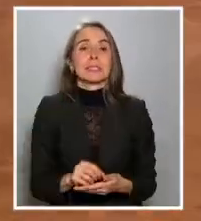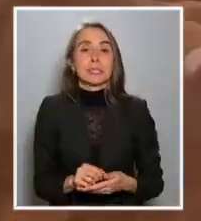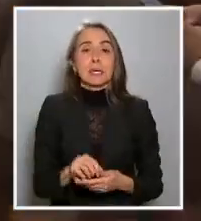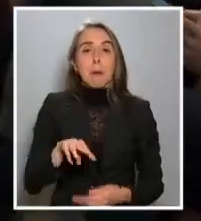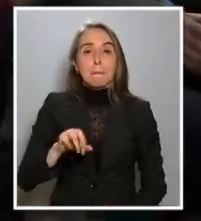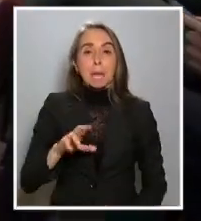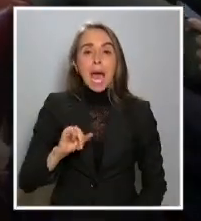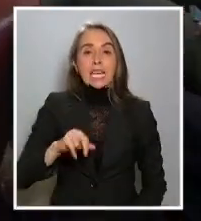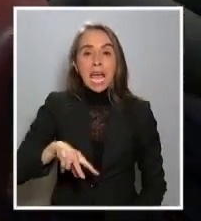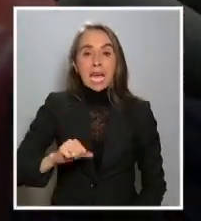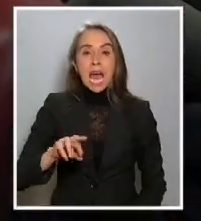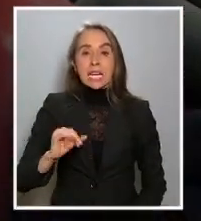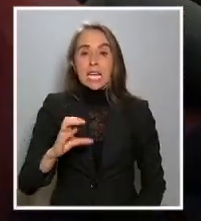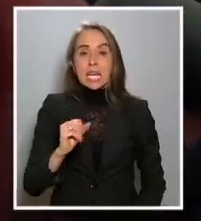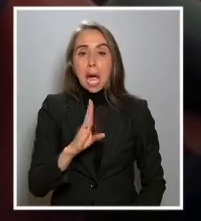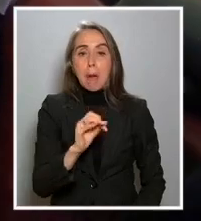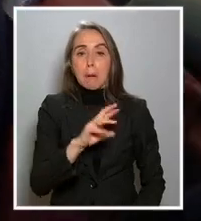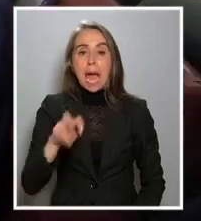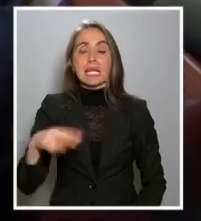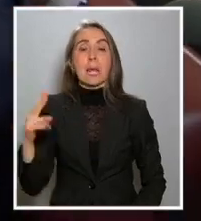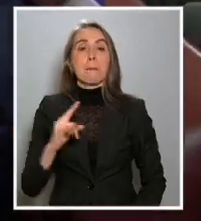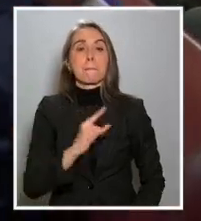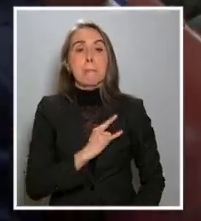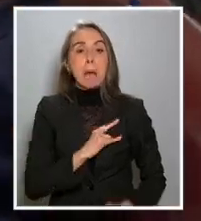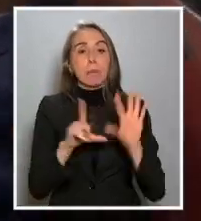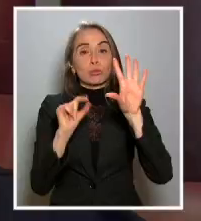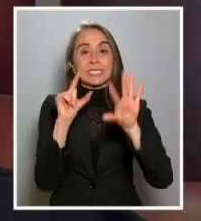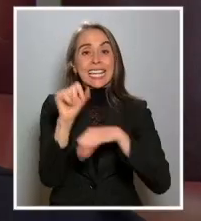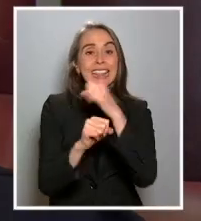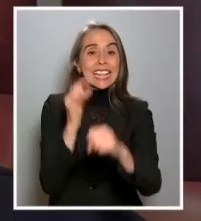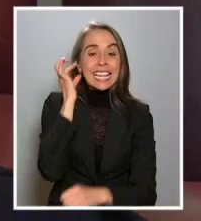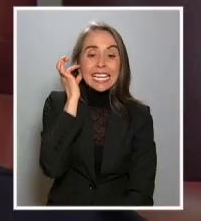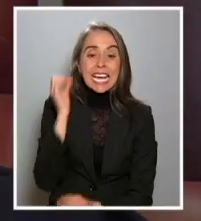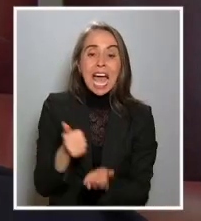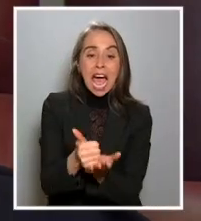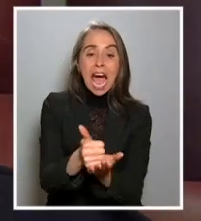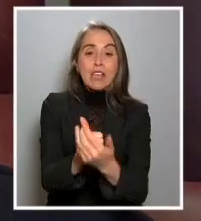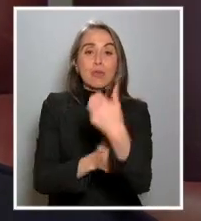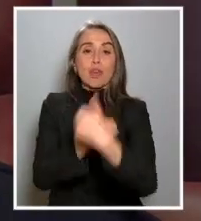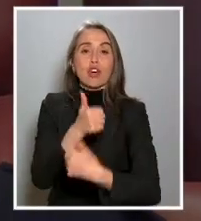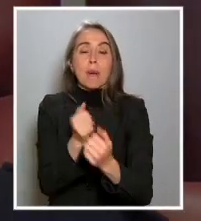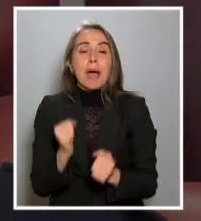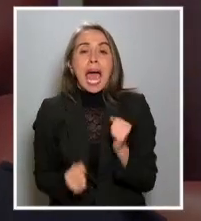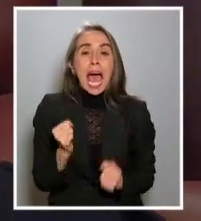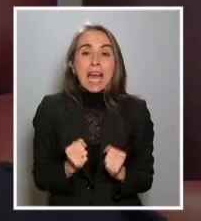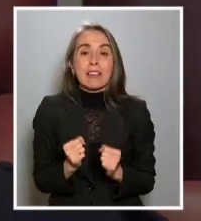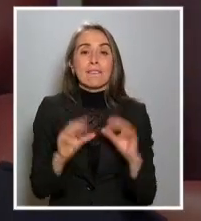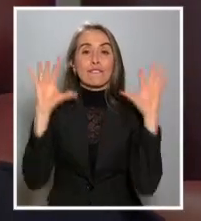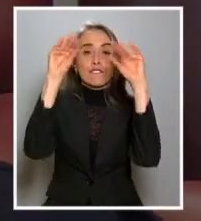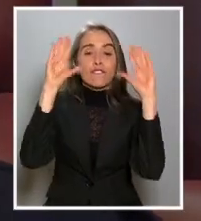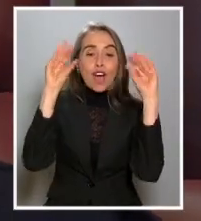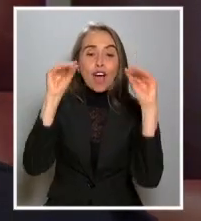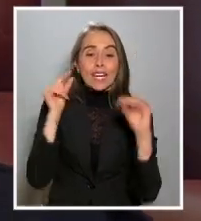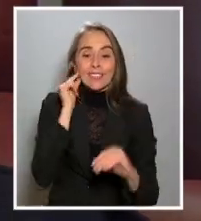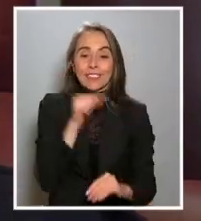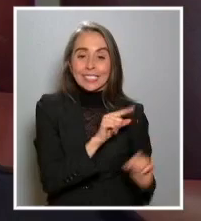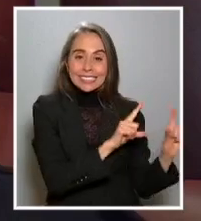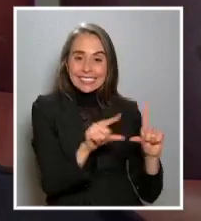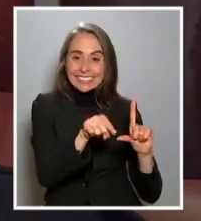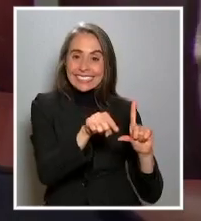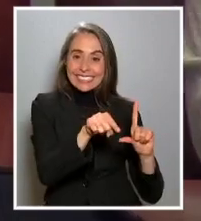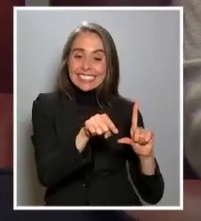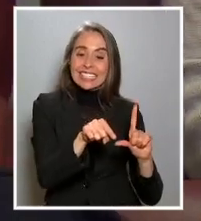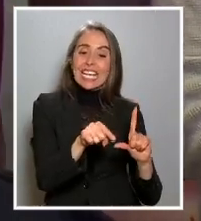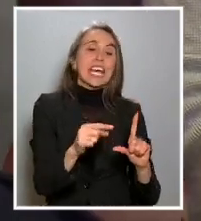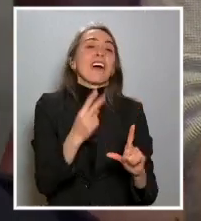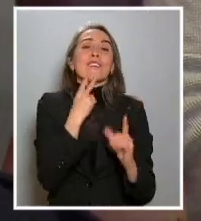de Mariana Recabarren de Maipú, que con 70 años colaboró en competencias de atletismo, de voleibol, entre otras tareas, y vivió con